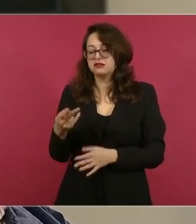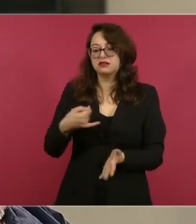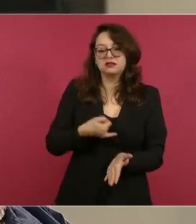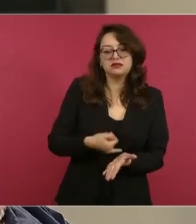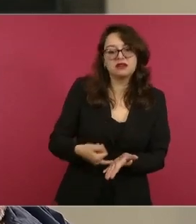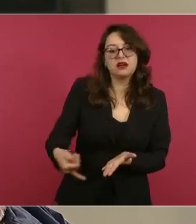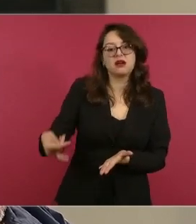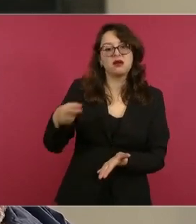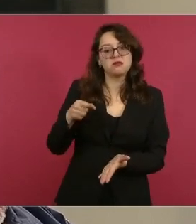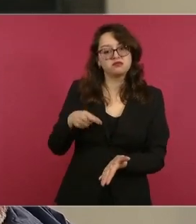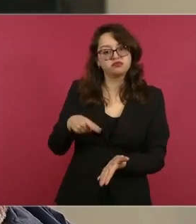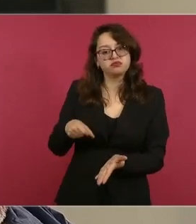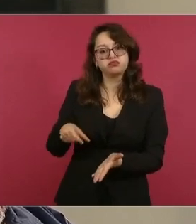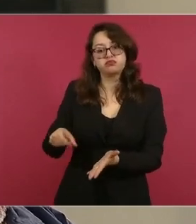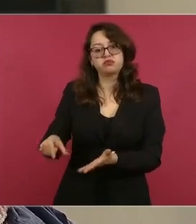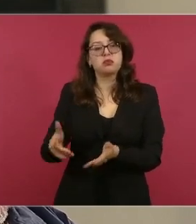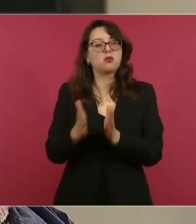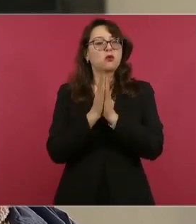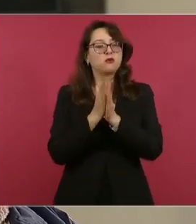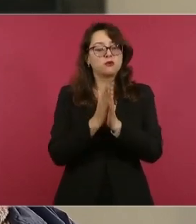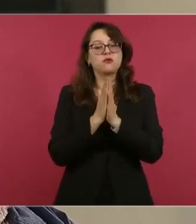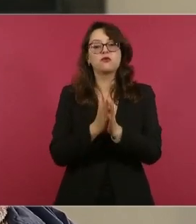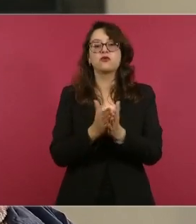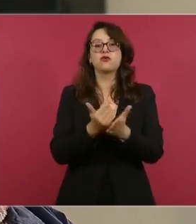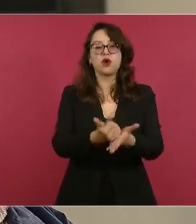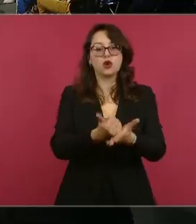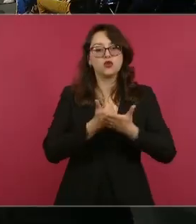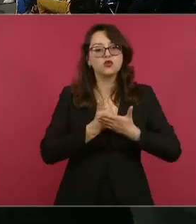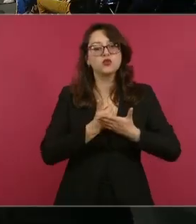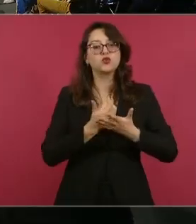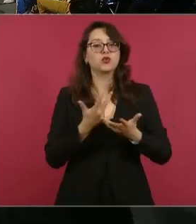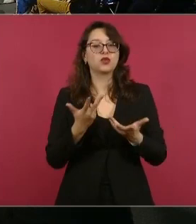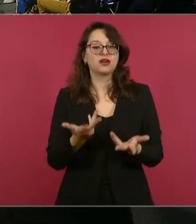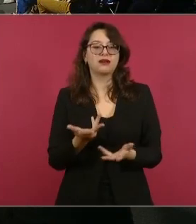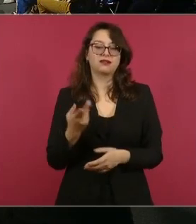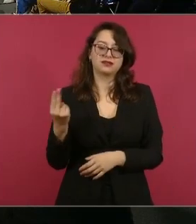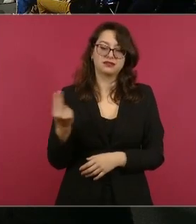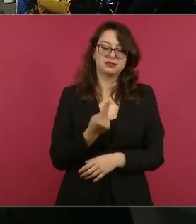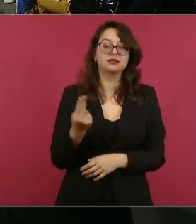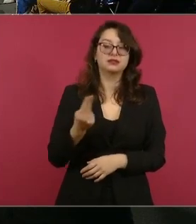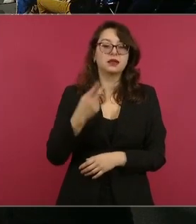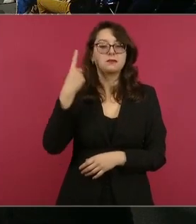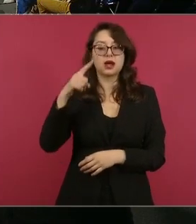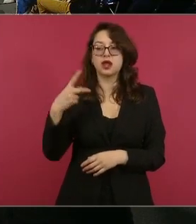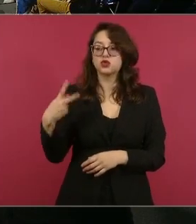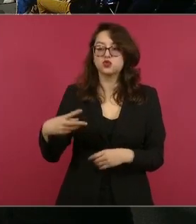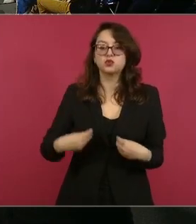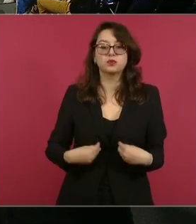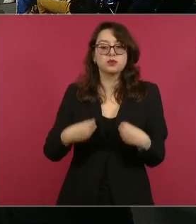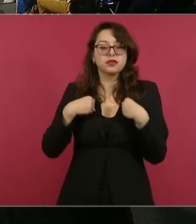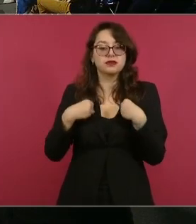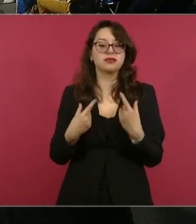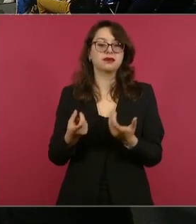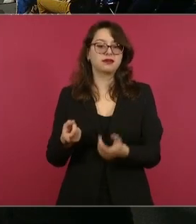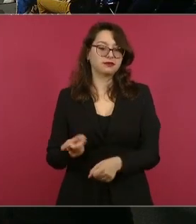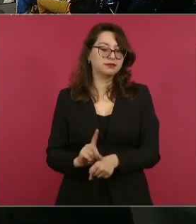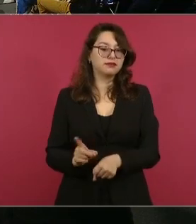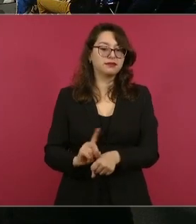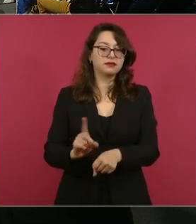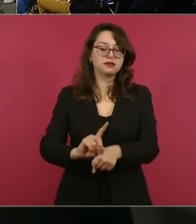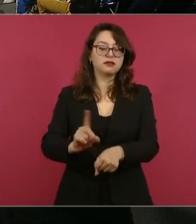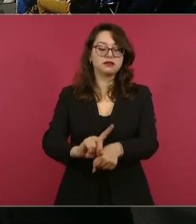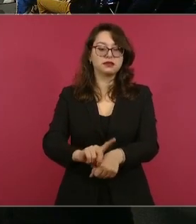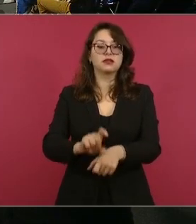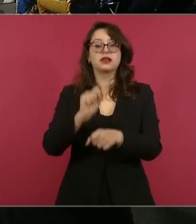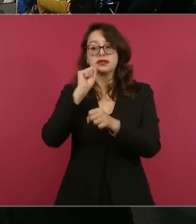allá producen, lo del consumo local, y poder sobrevivir en ese sentido. Igualmente, esto